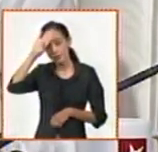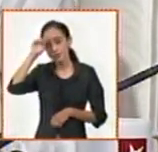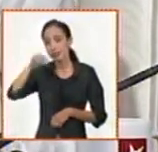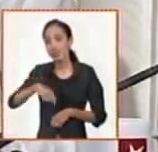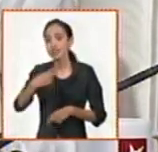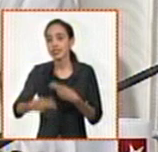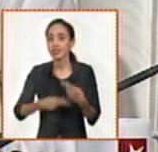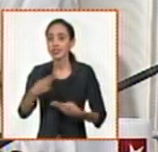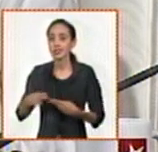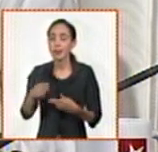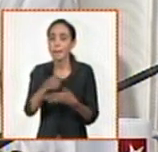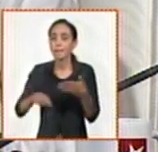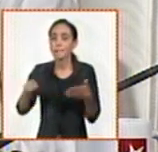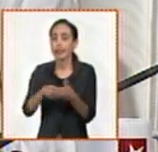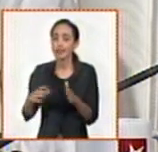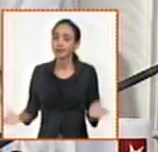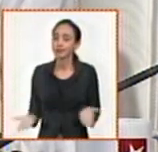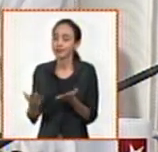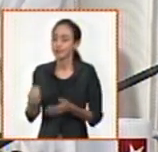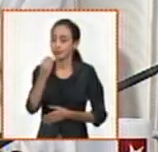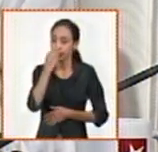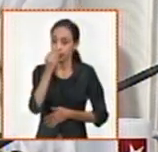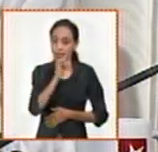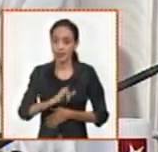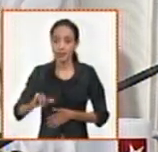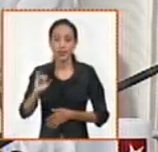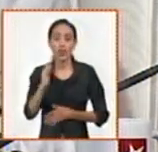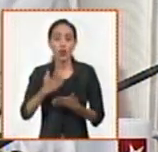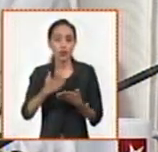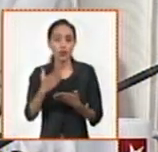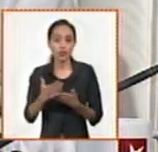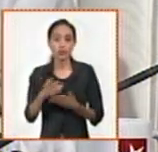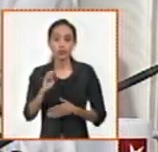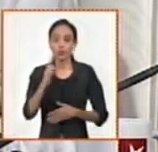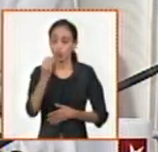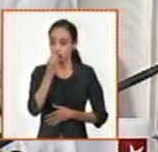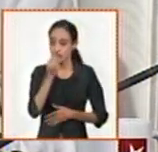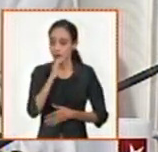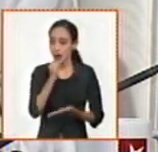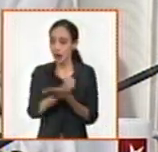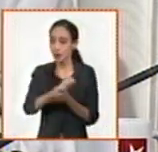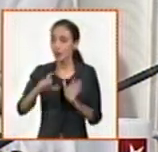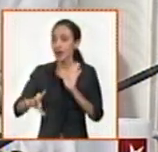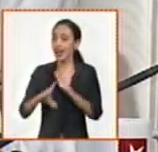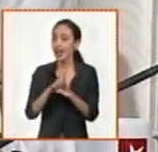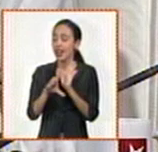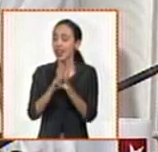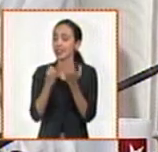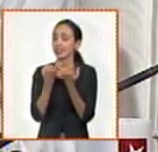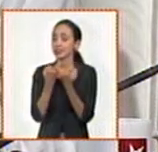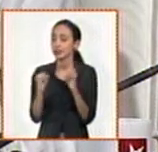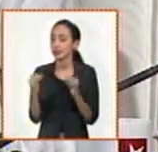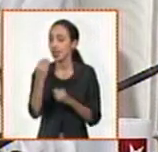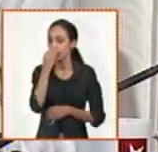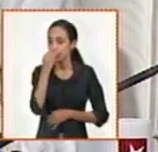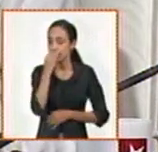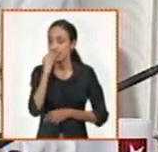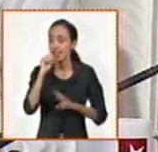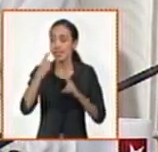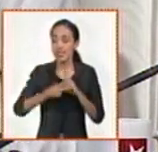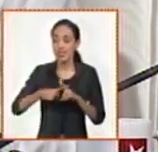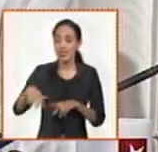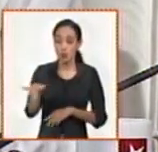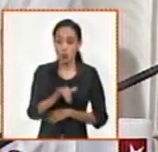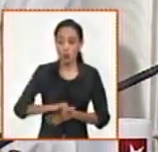se está desarrollando el Plan de Soberanía Alimentaria y Educación Nutricional, se aprobó la Ley de Soberanía Alimentaria y